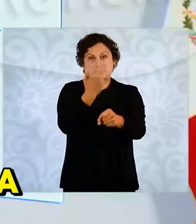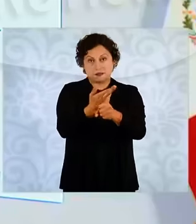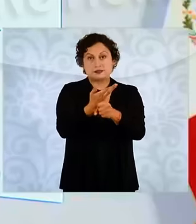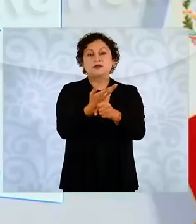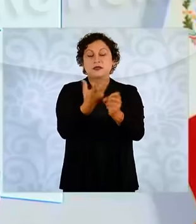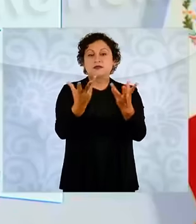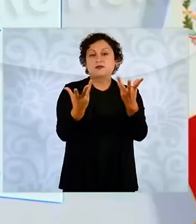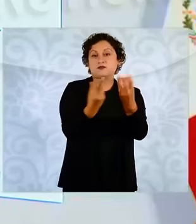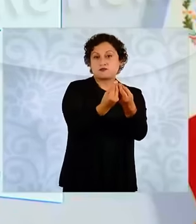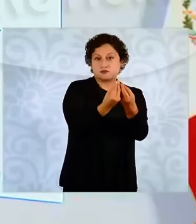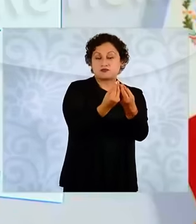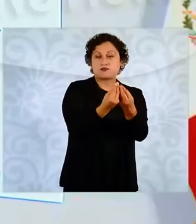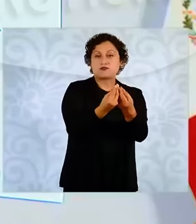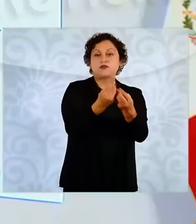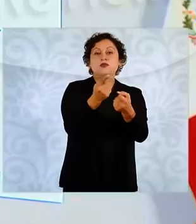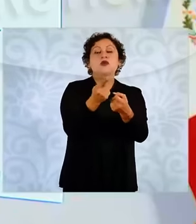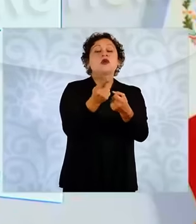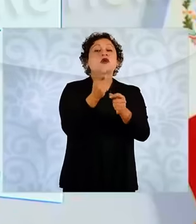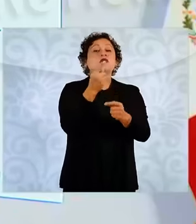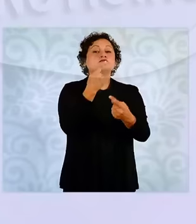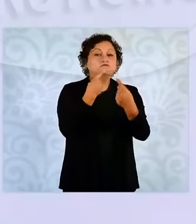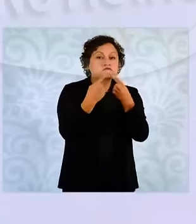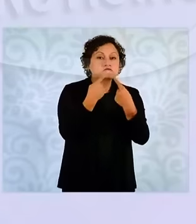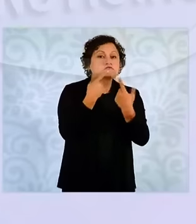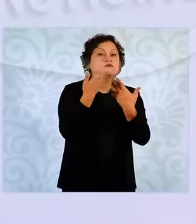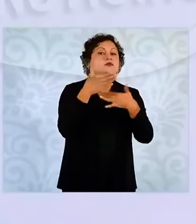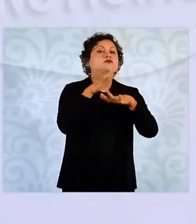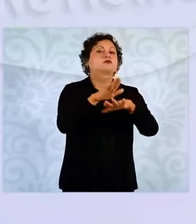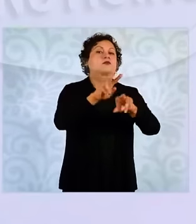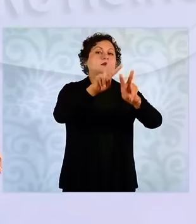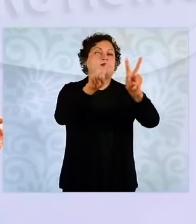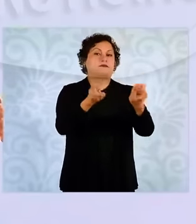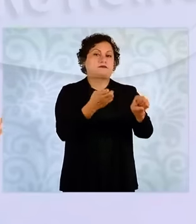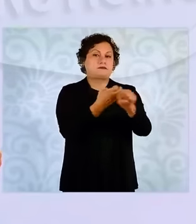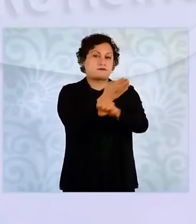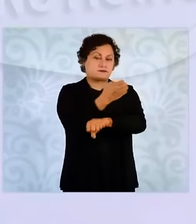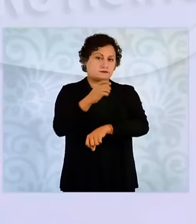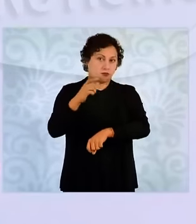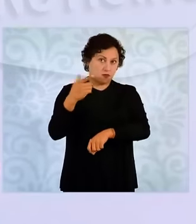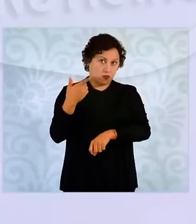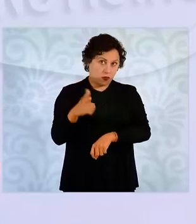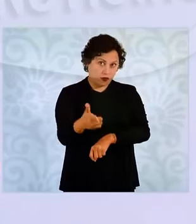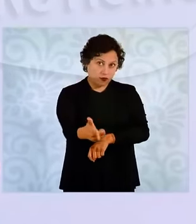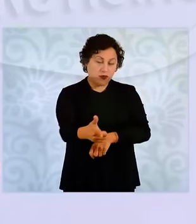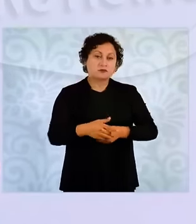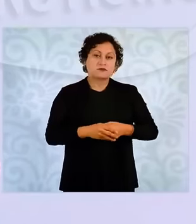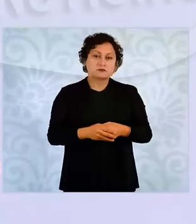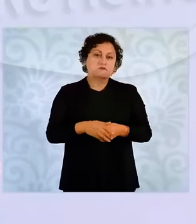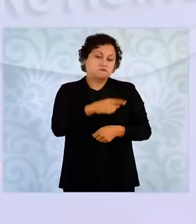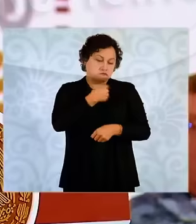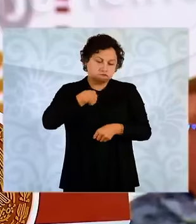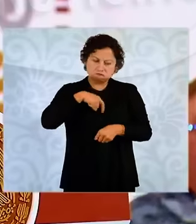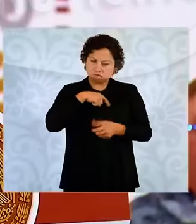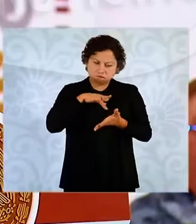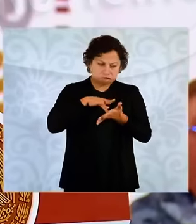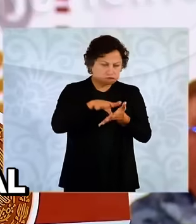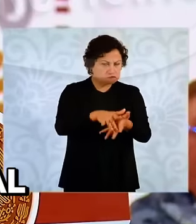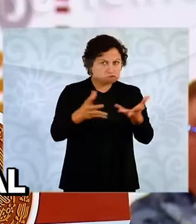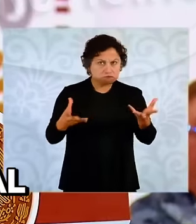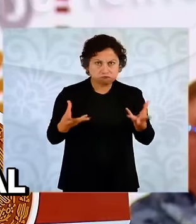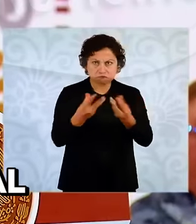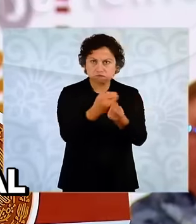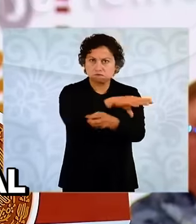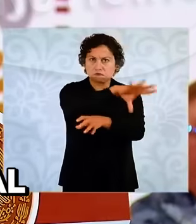gobernadora del tema de la seguridad en Guanajuato. Pero vamos a apoyar de manera integral. Bueno, esta